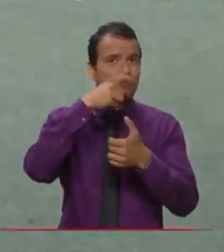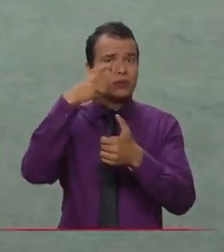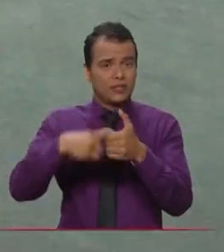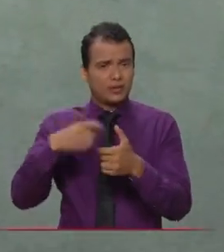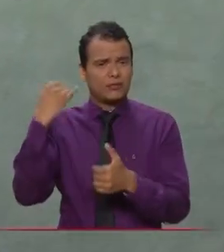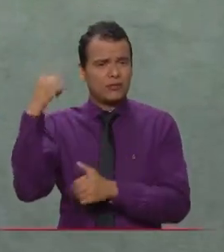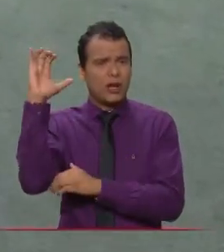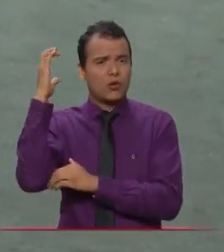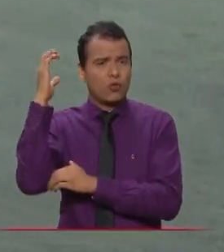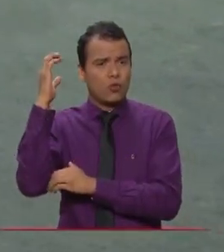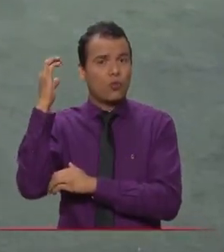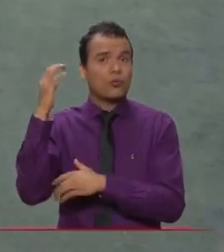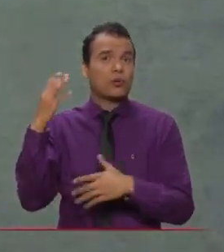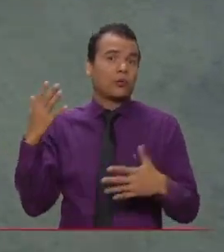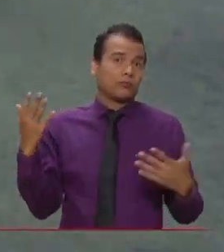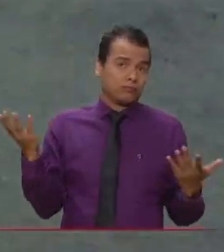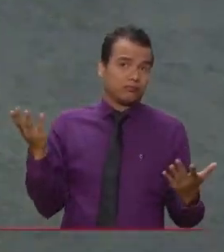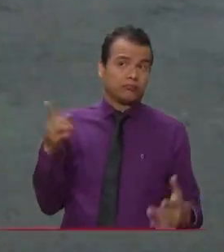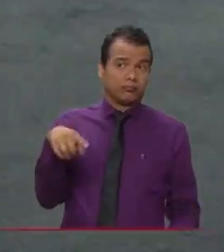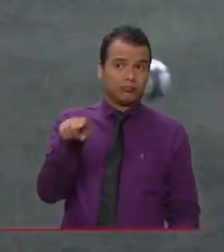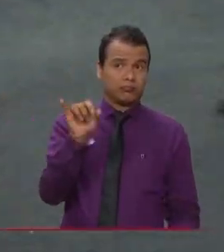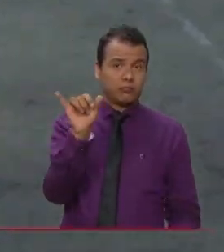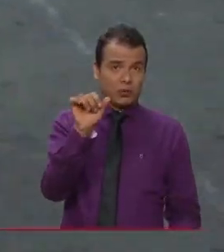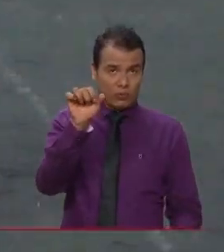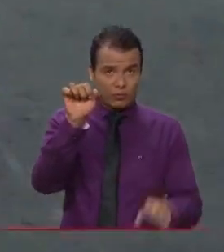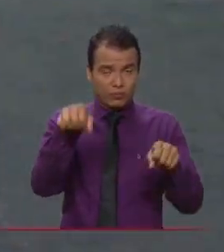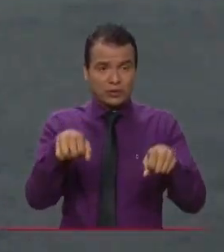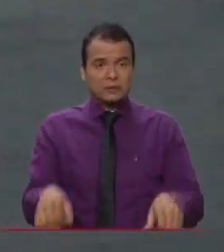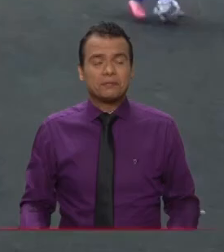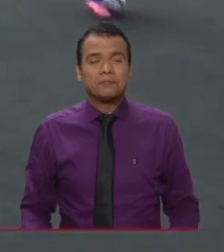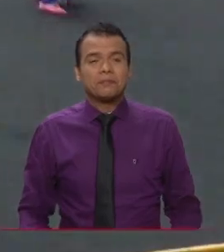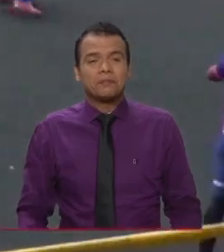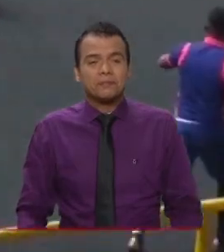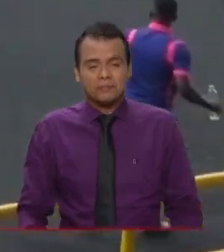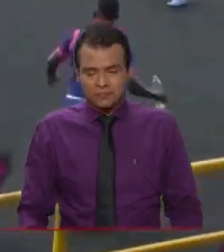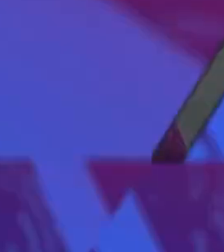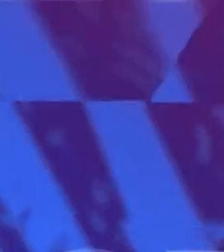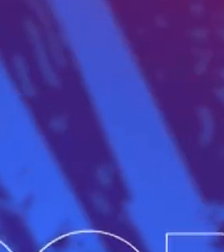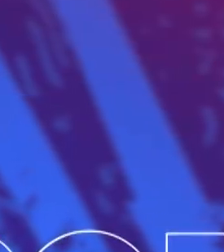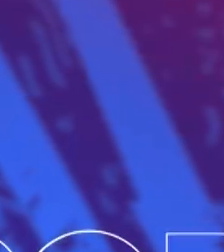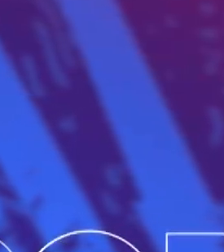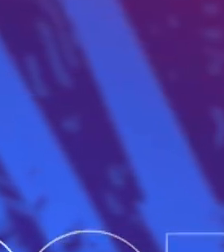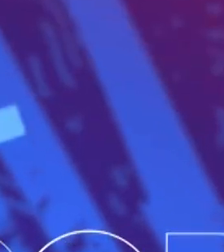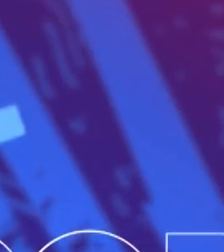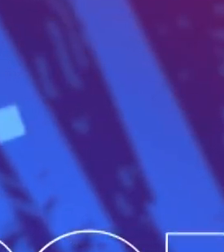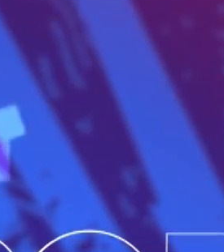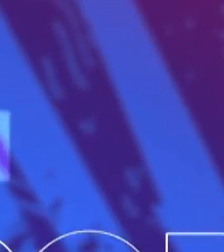parte de la Selección Colombia en la Copa América y que brillan en el fútbol internacional.